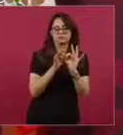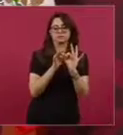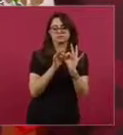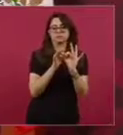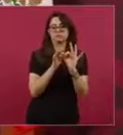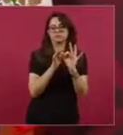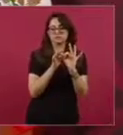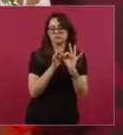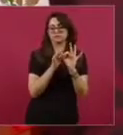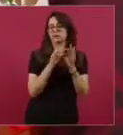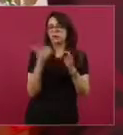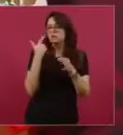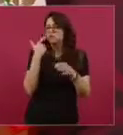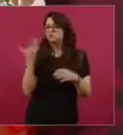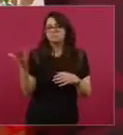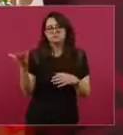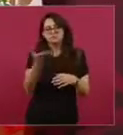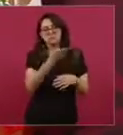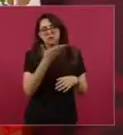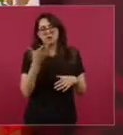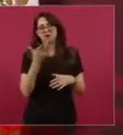a que defiendan